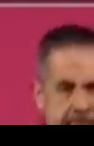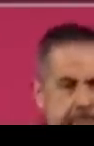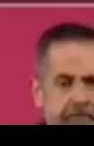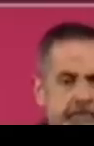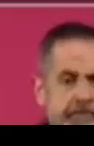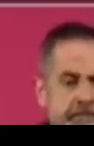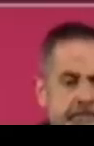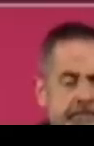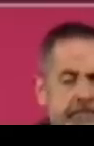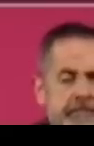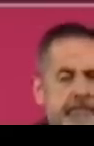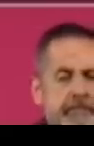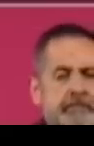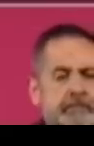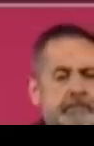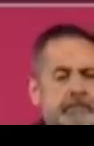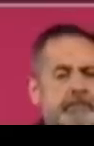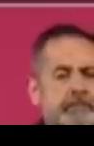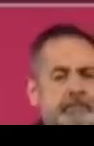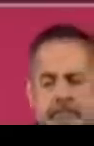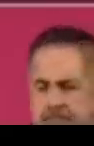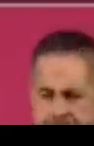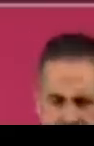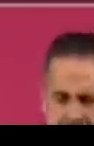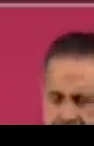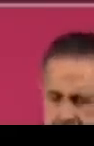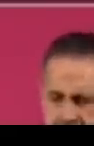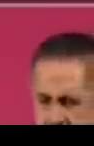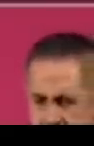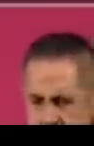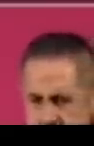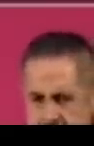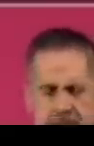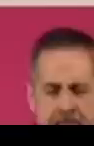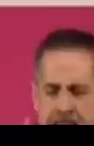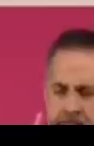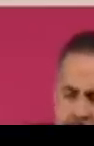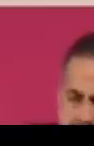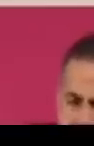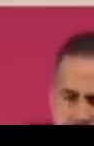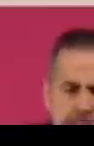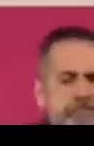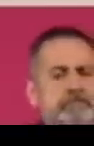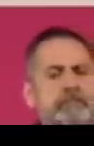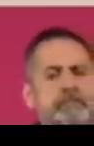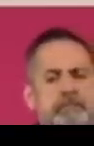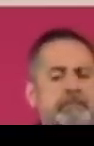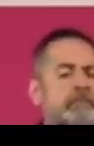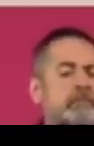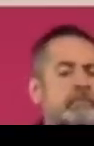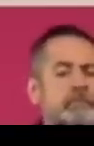a la conclusión y así lo demuestran los hechos que